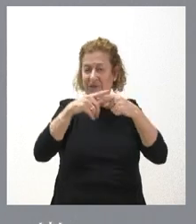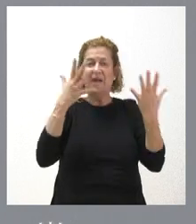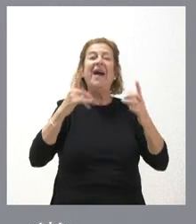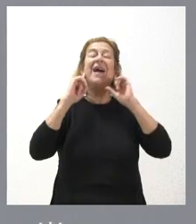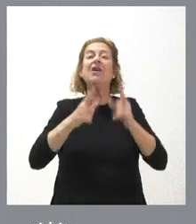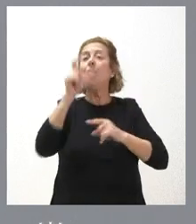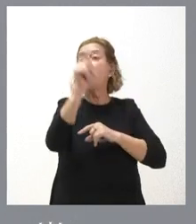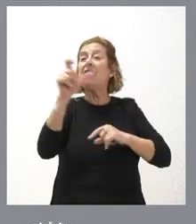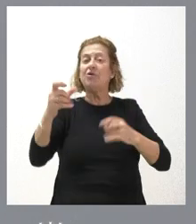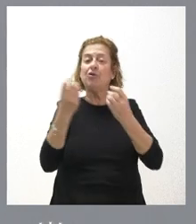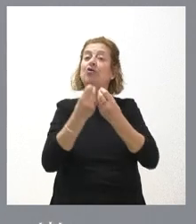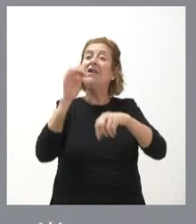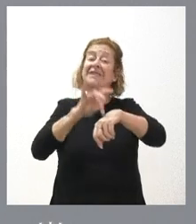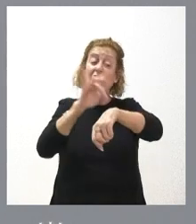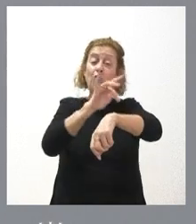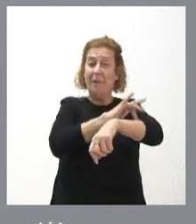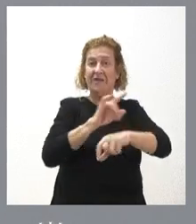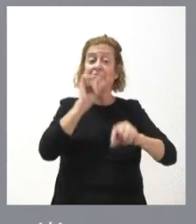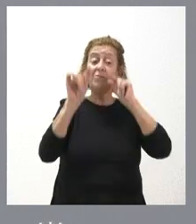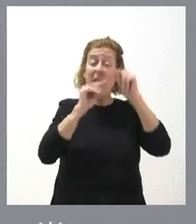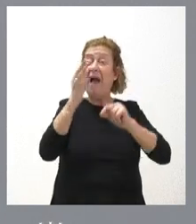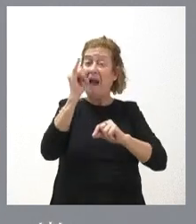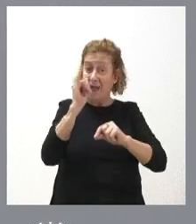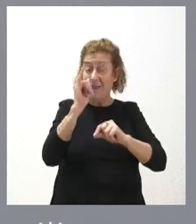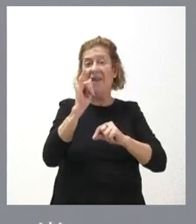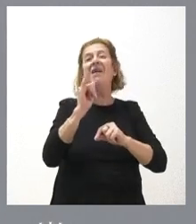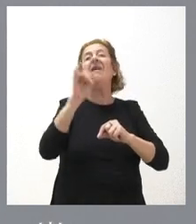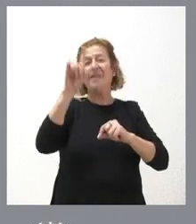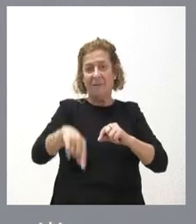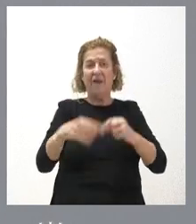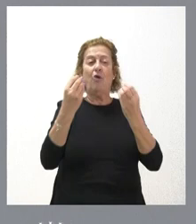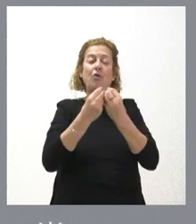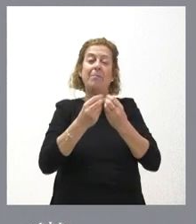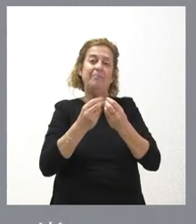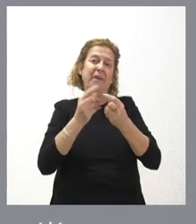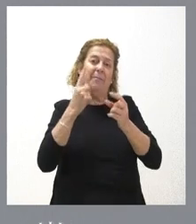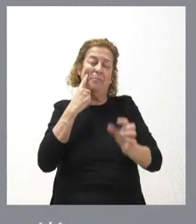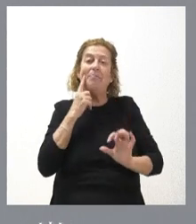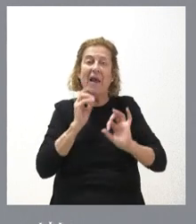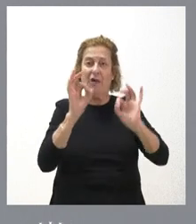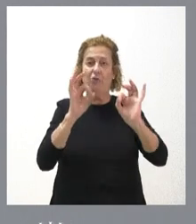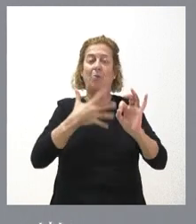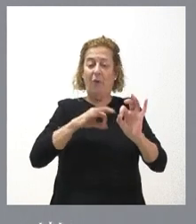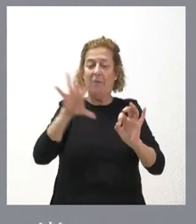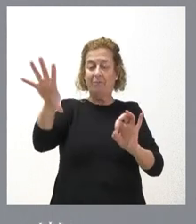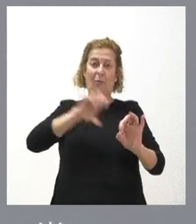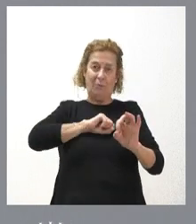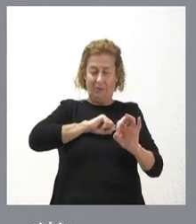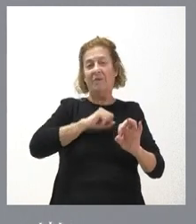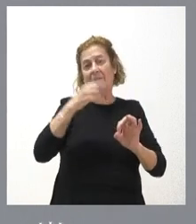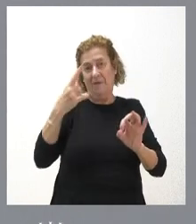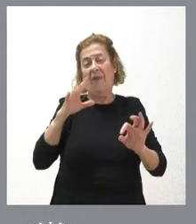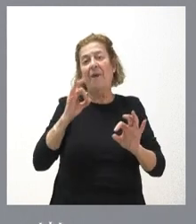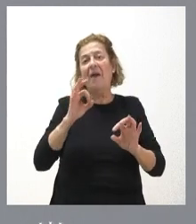que pueden tener síntomas de infecciones respiratorias agudas y de personas con riesgos de tener este tipo de enfermedades Y que el